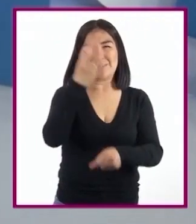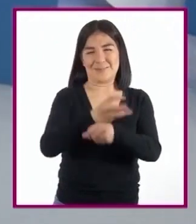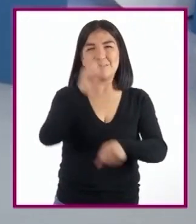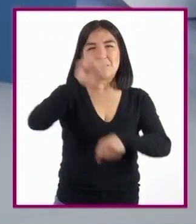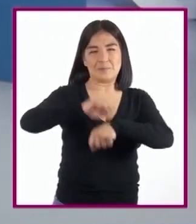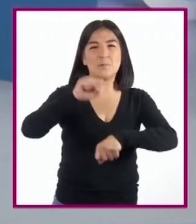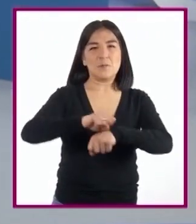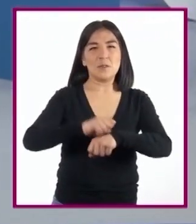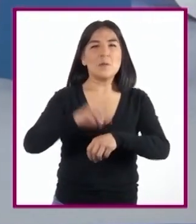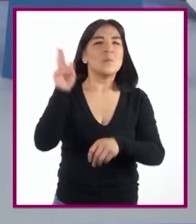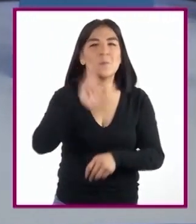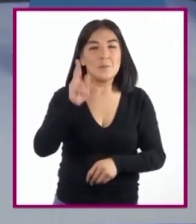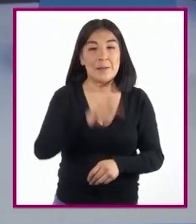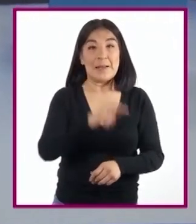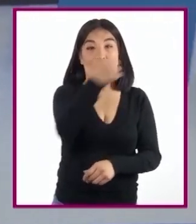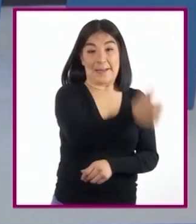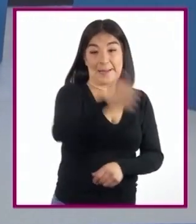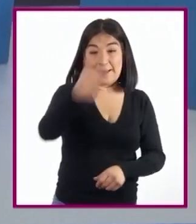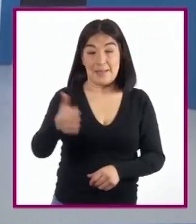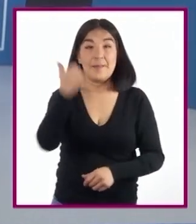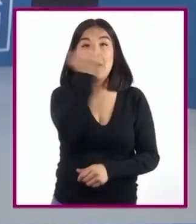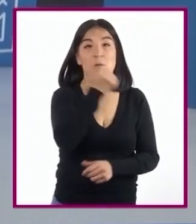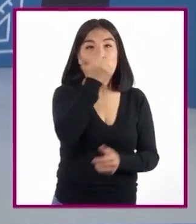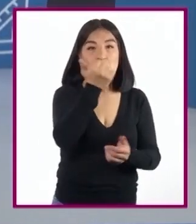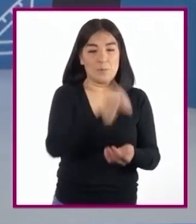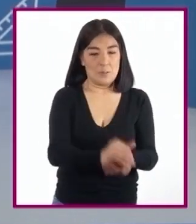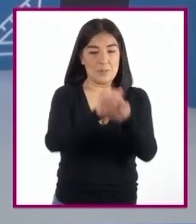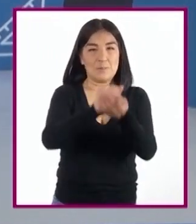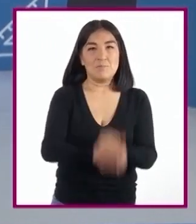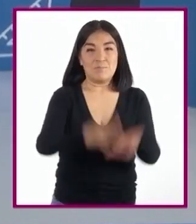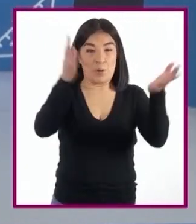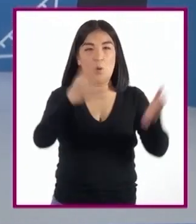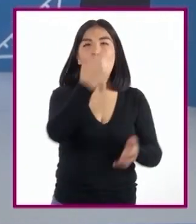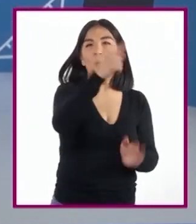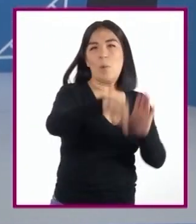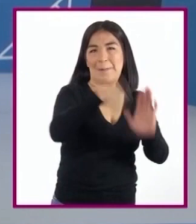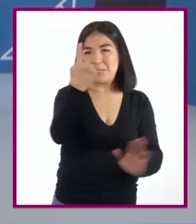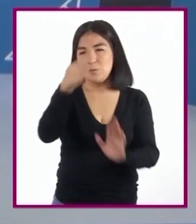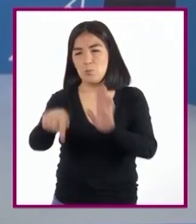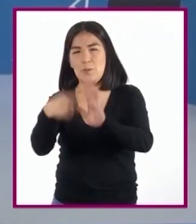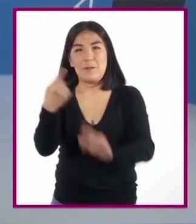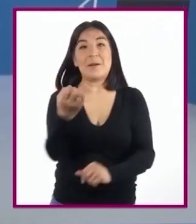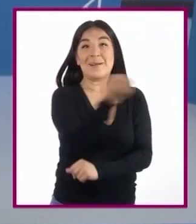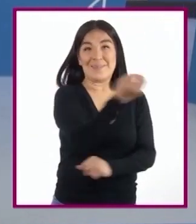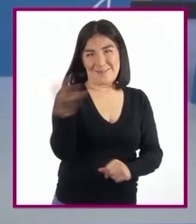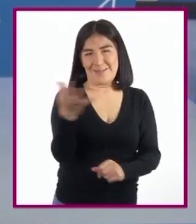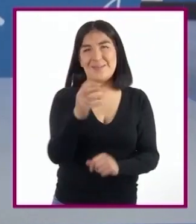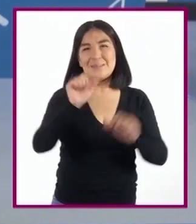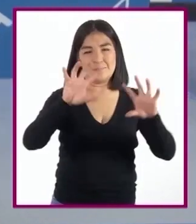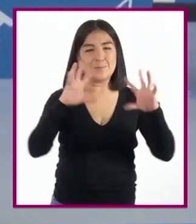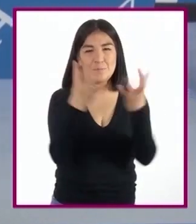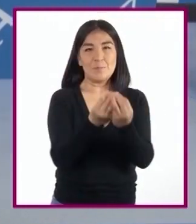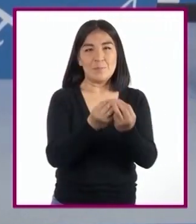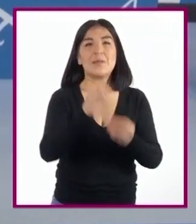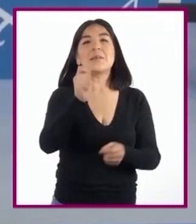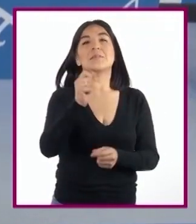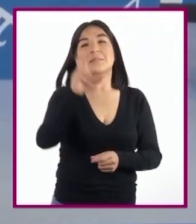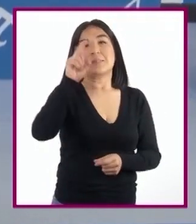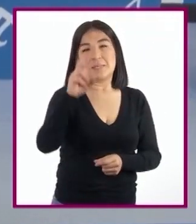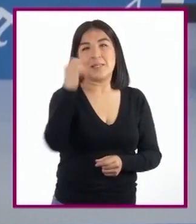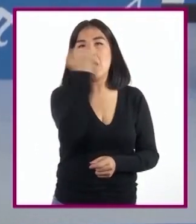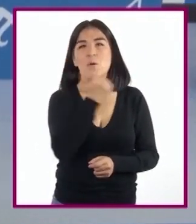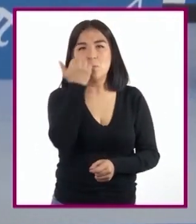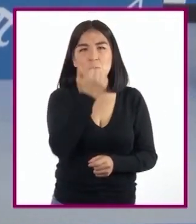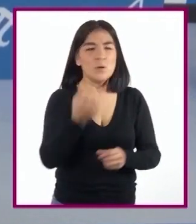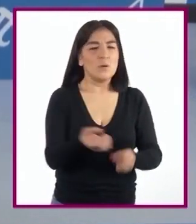Cada alumno debe lanzar un dado una vez. Si el grupo es de 30 alumnos, ¿cuál es la probabilidad de obtener un 5?